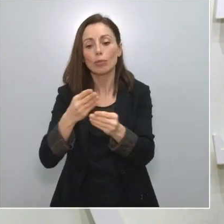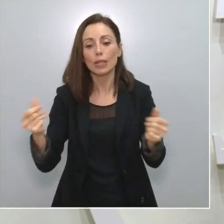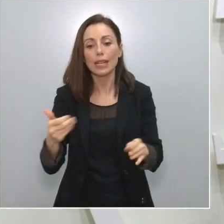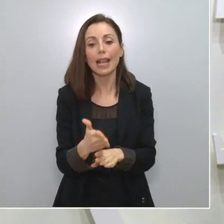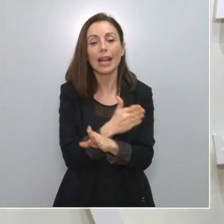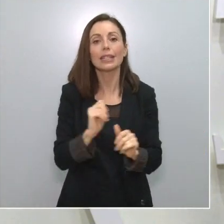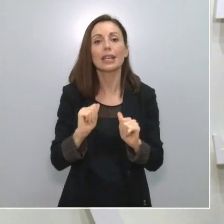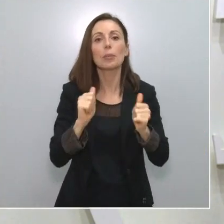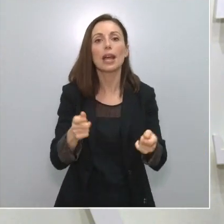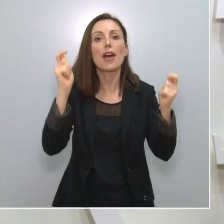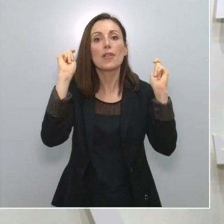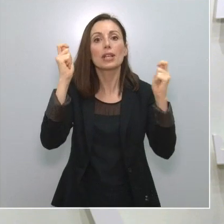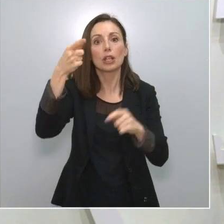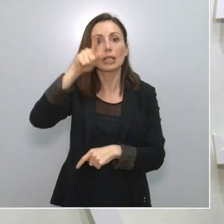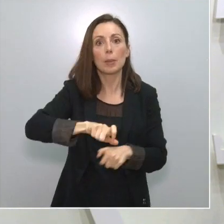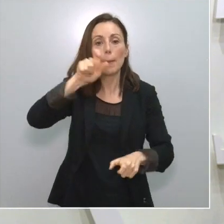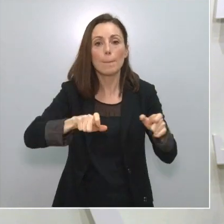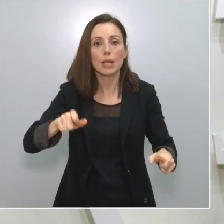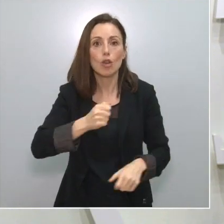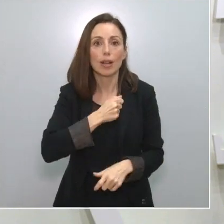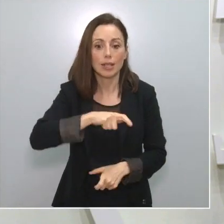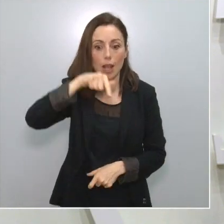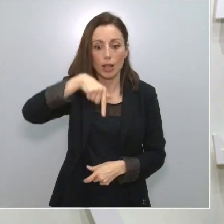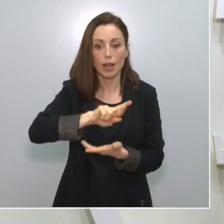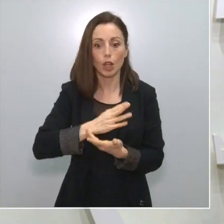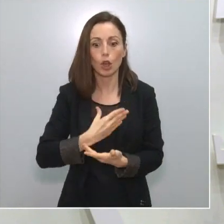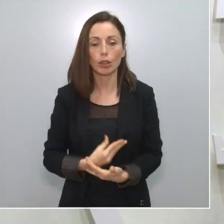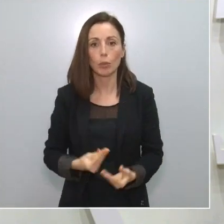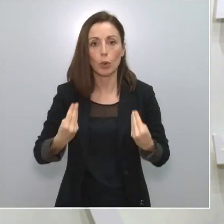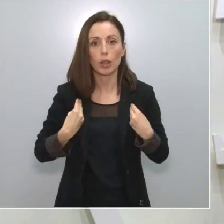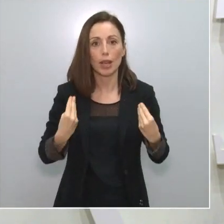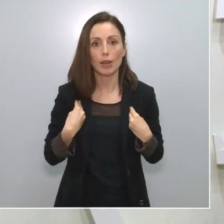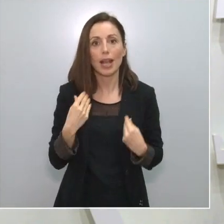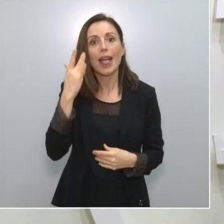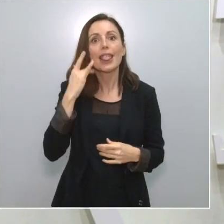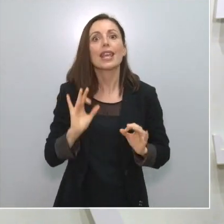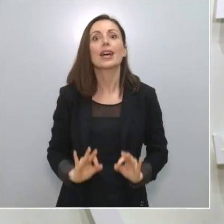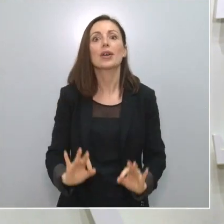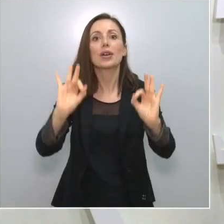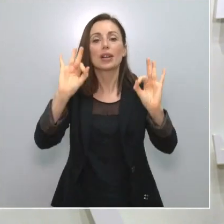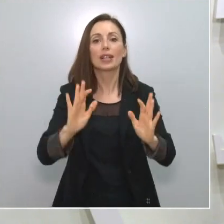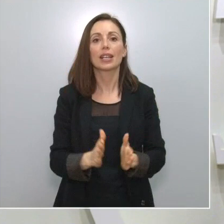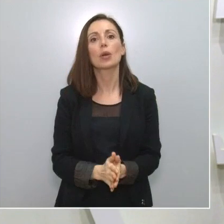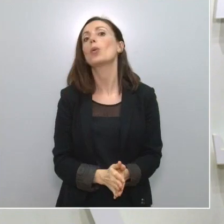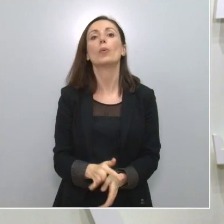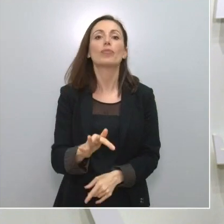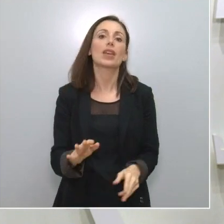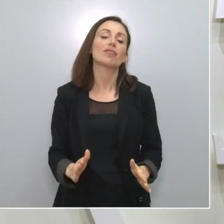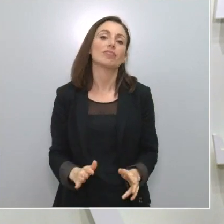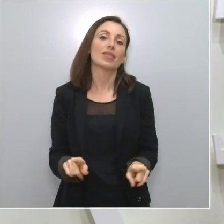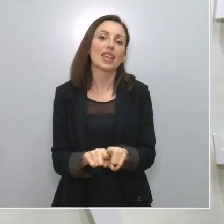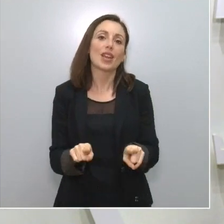materia, quiero felicitar a los cristianos que viven en la región de Murcia en su día más grande. Feliz Pascua de Resurrección a